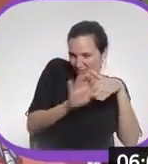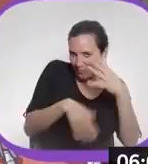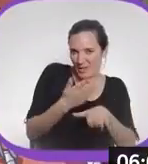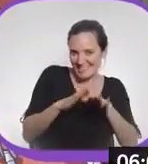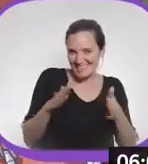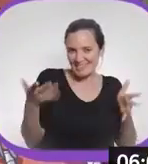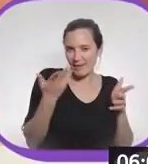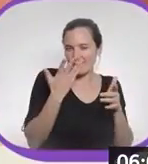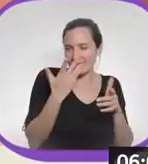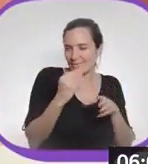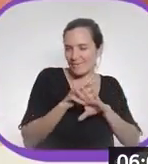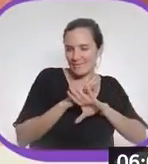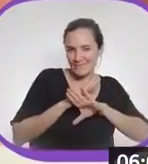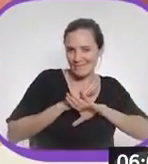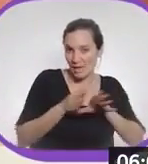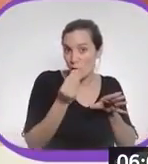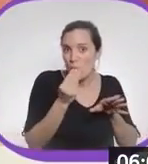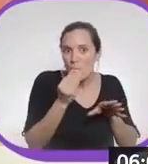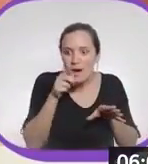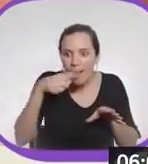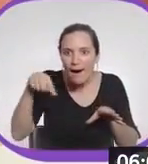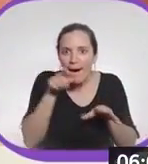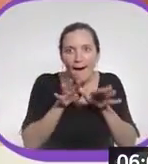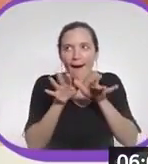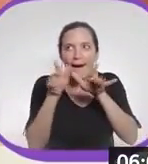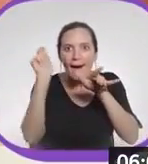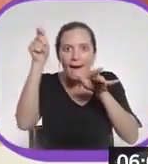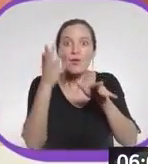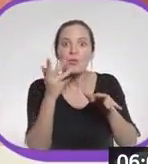un delicioso asado, que es una comida irresistible para las hadas.